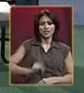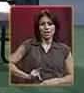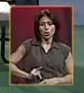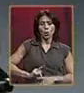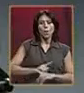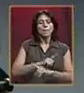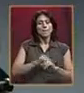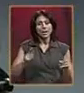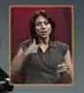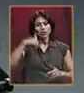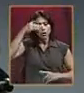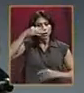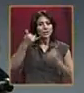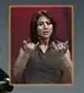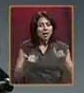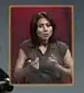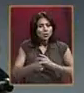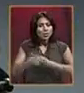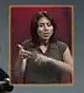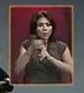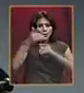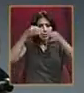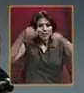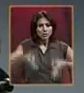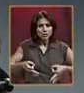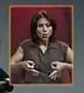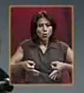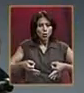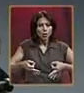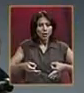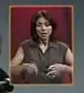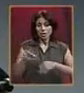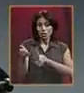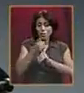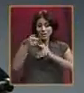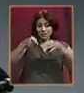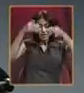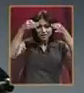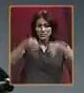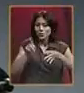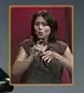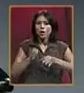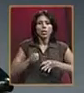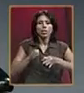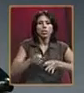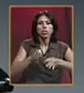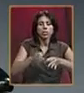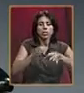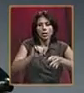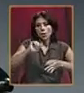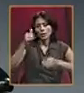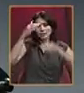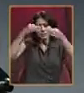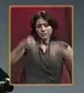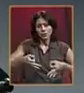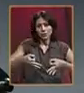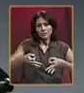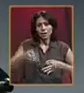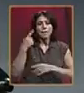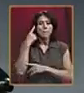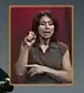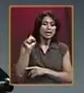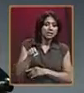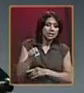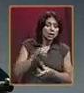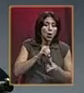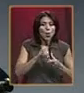es hora de tomar una decisión, ¿verdad? Y que en el tomar esa decisión no se posterguen otras decisiones que también hay que tomar, para que sí o para